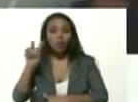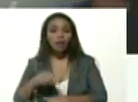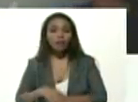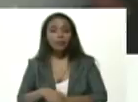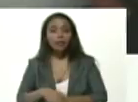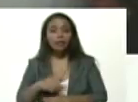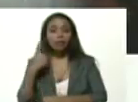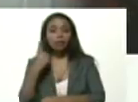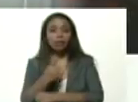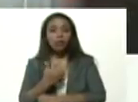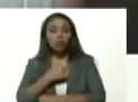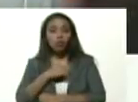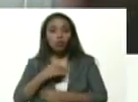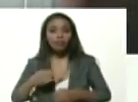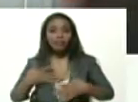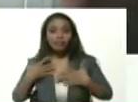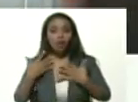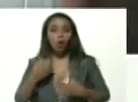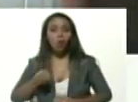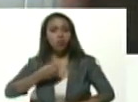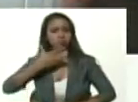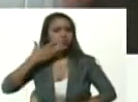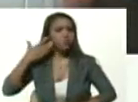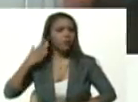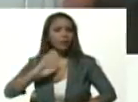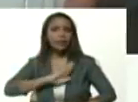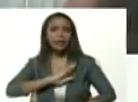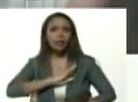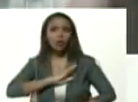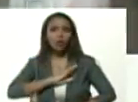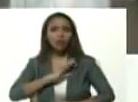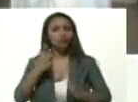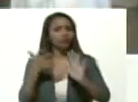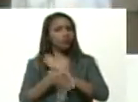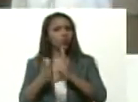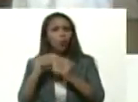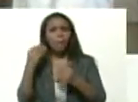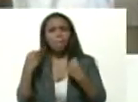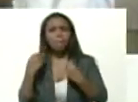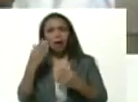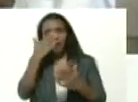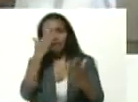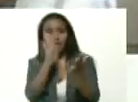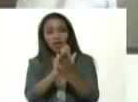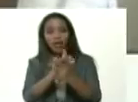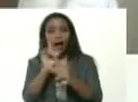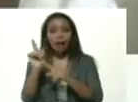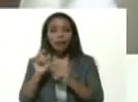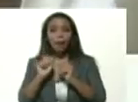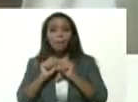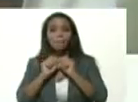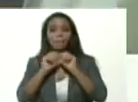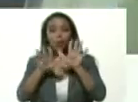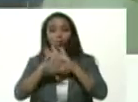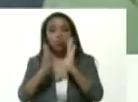estar contentos y orgullosos de tenerlo, sobre todo para enfrentar esta pandemia.